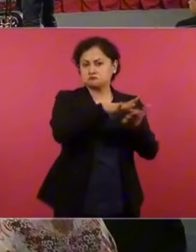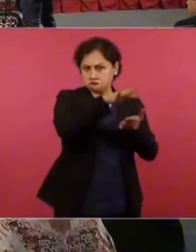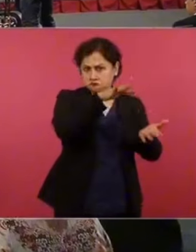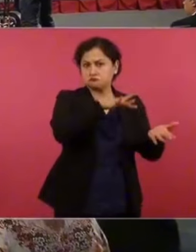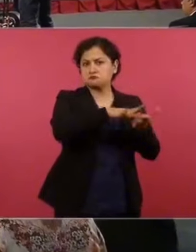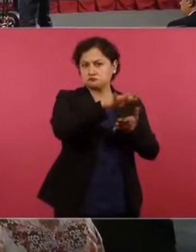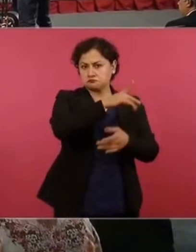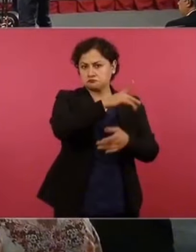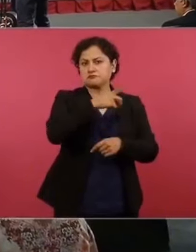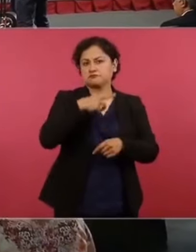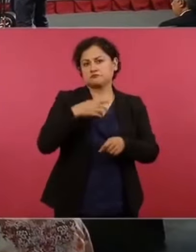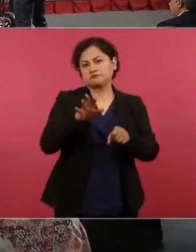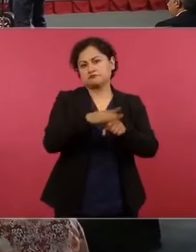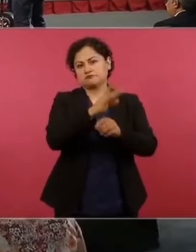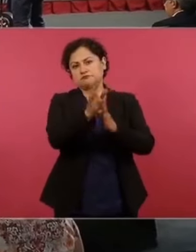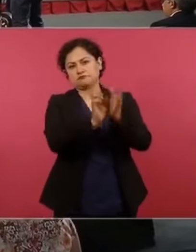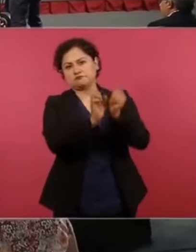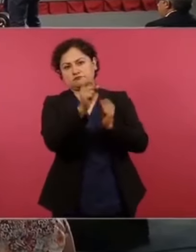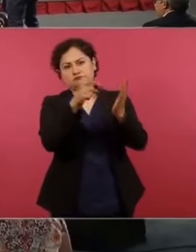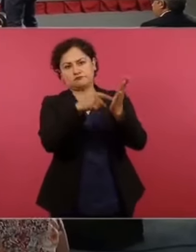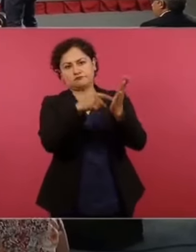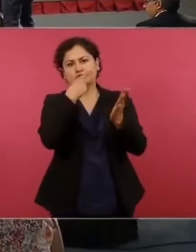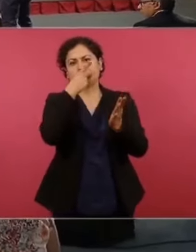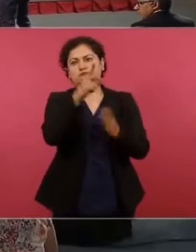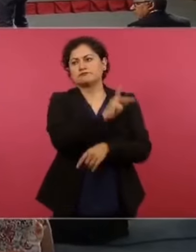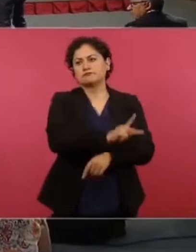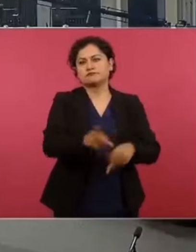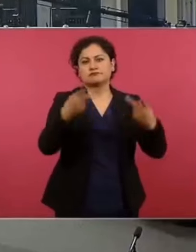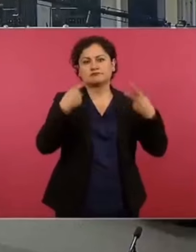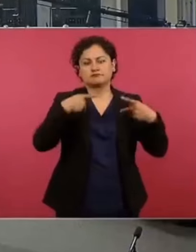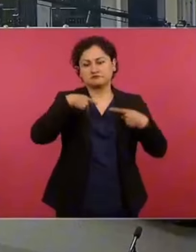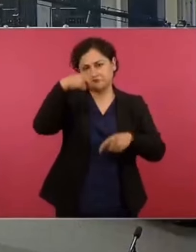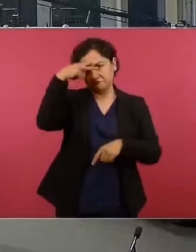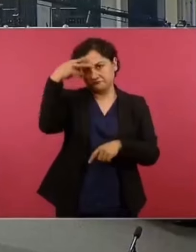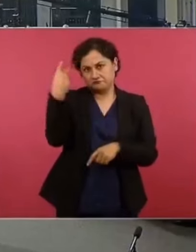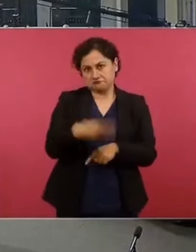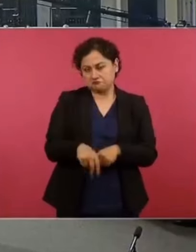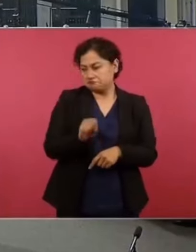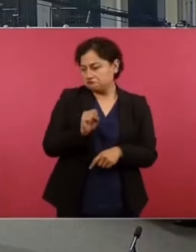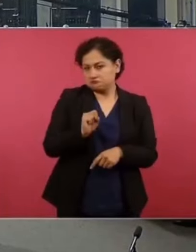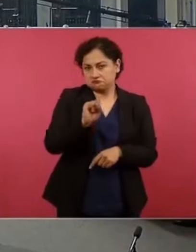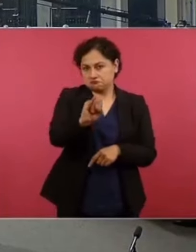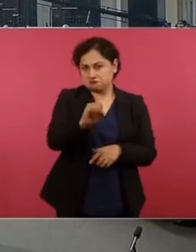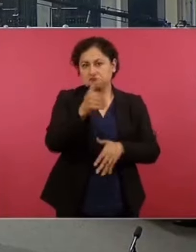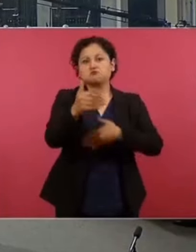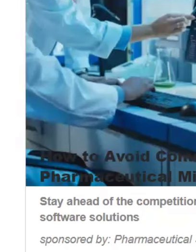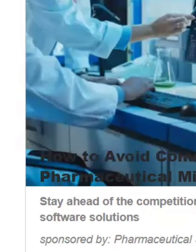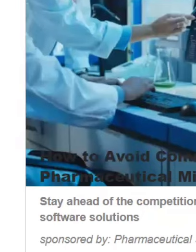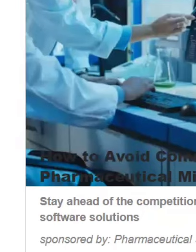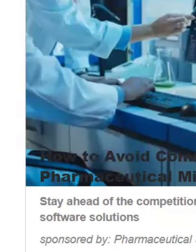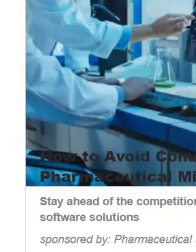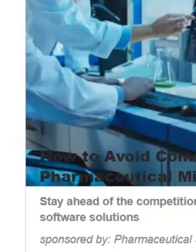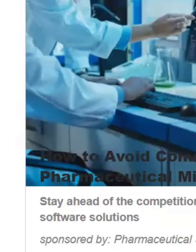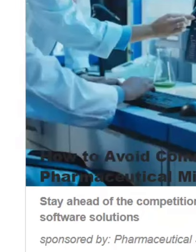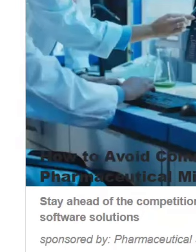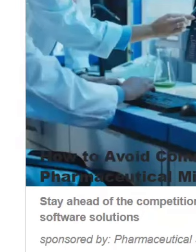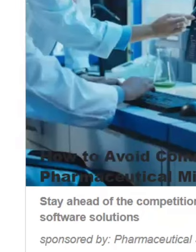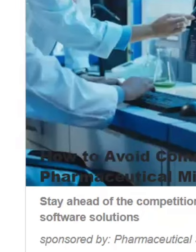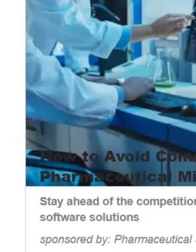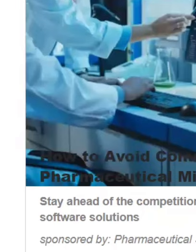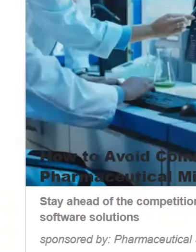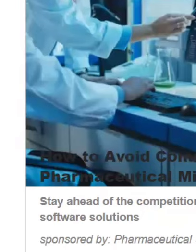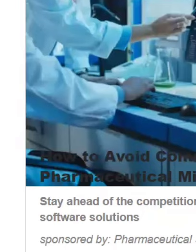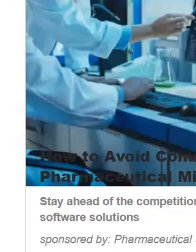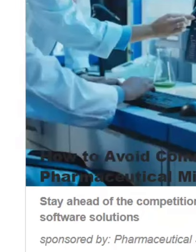su su trámite Sí bueno Es una muy buena noticia para todos ellos un artículo calientito